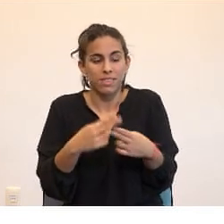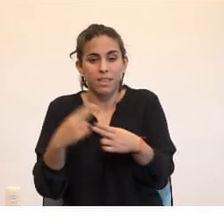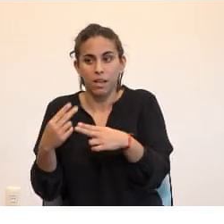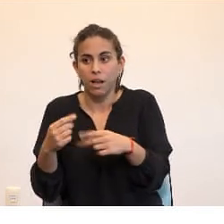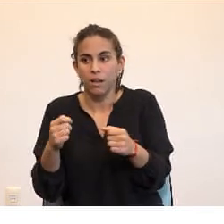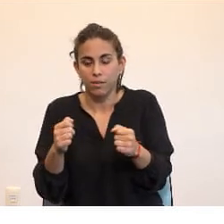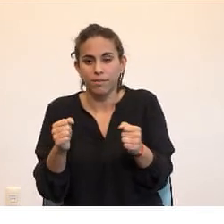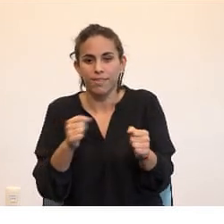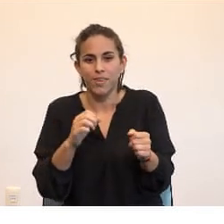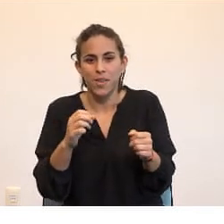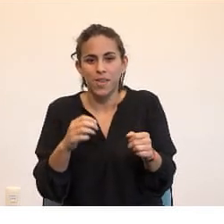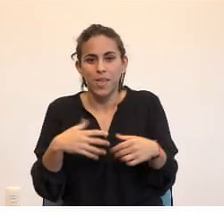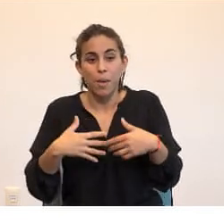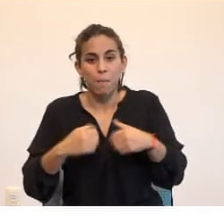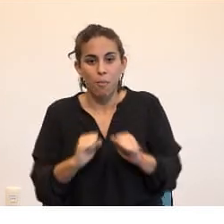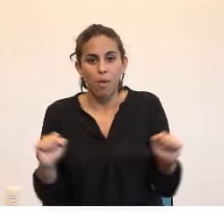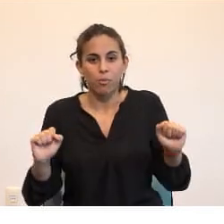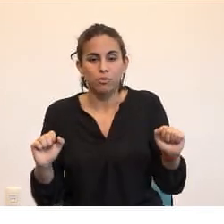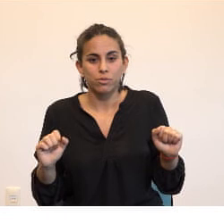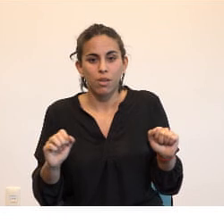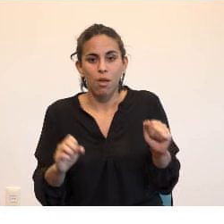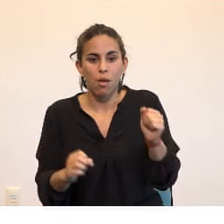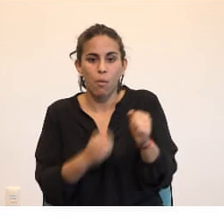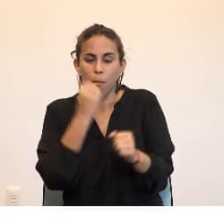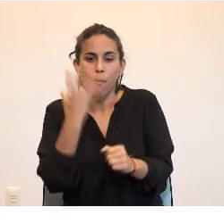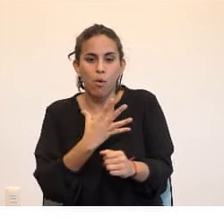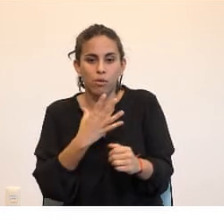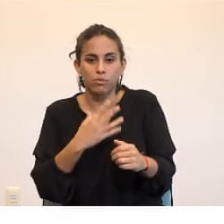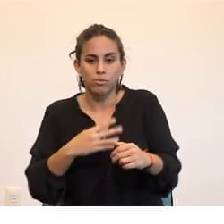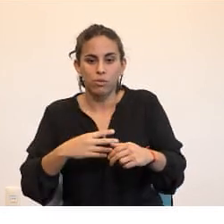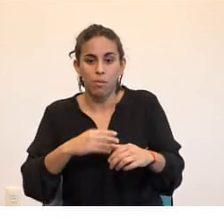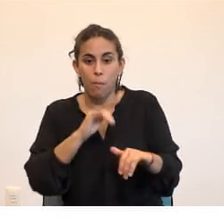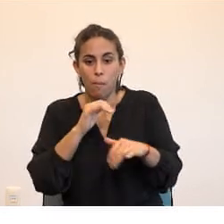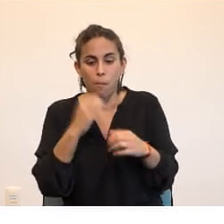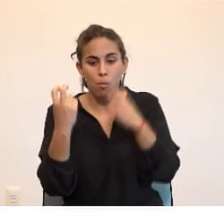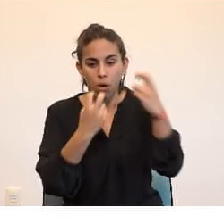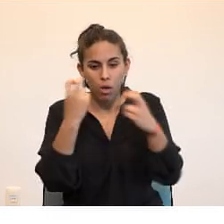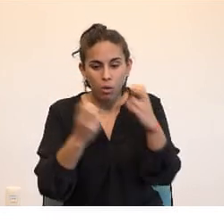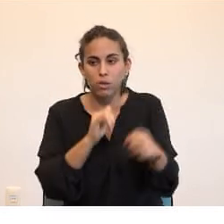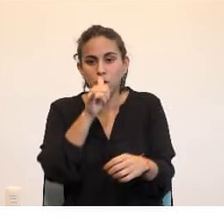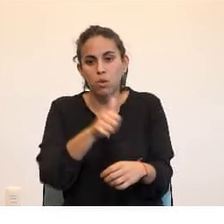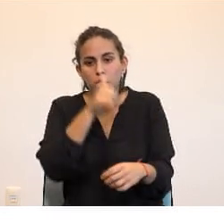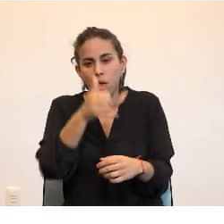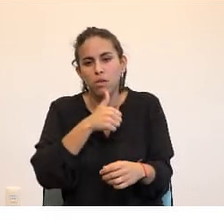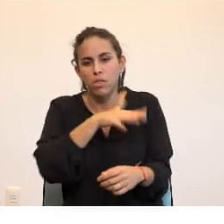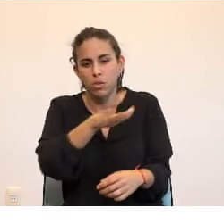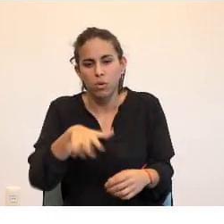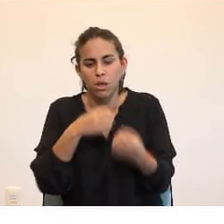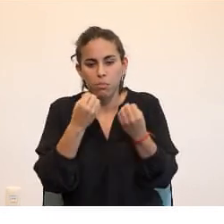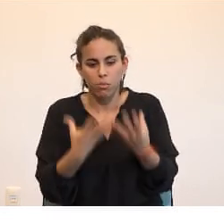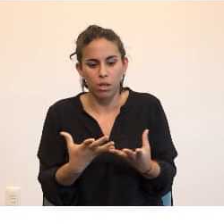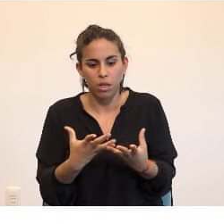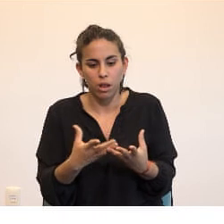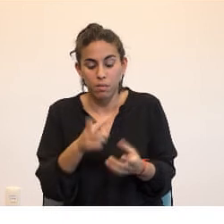en buenos buscadores y en buenos contadores de historias, porque en esa palabra reside gran parte